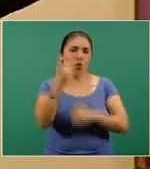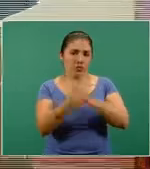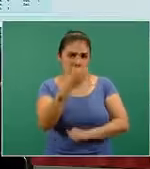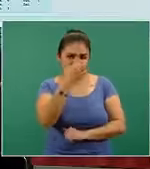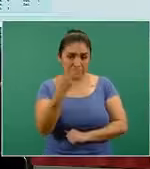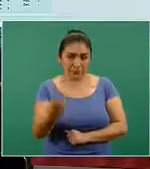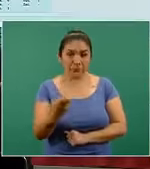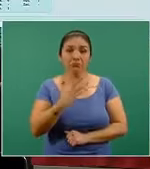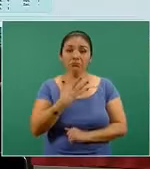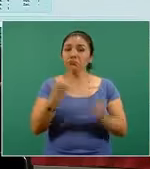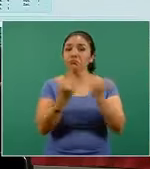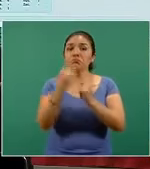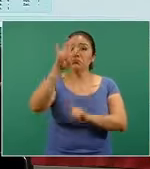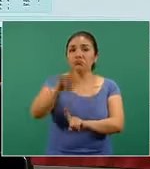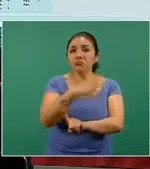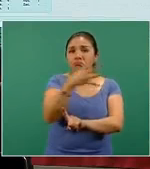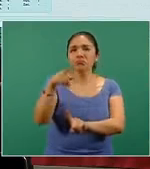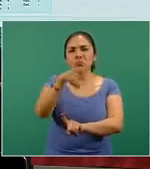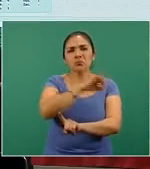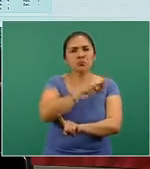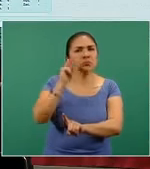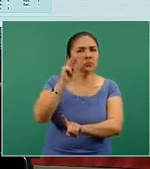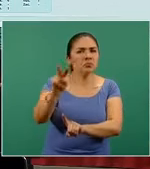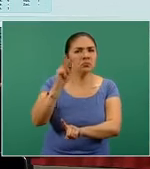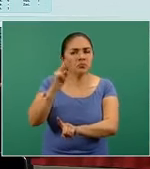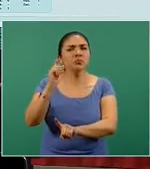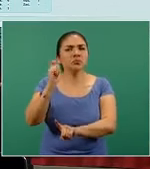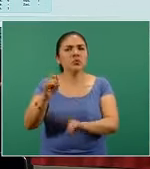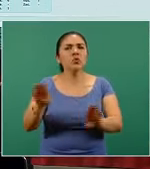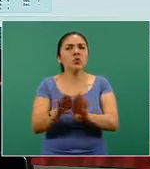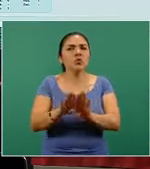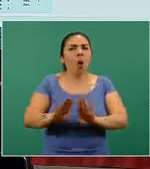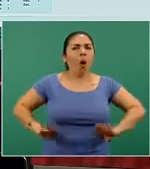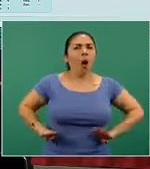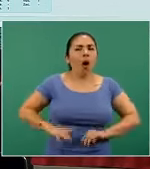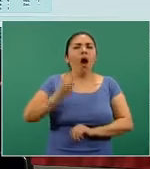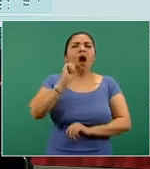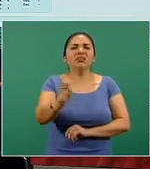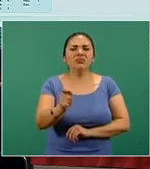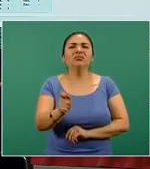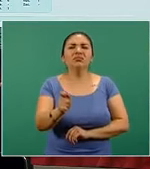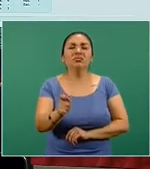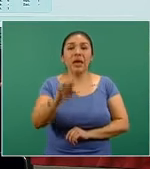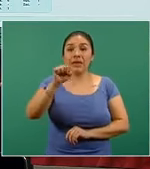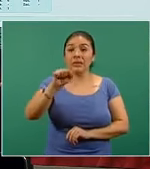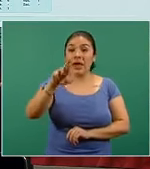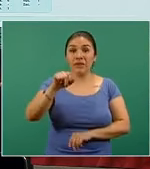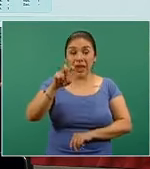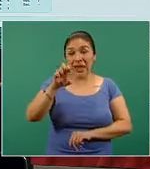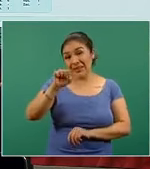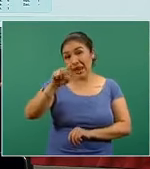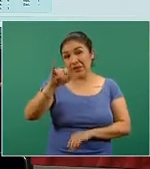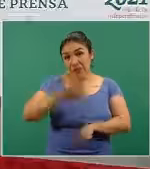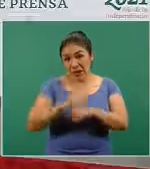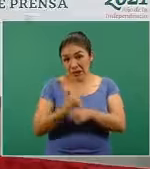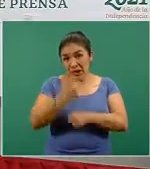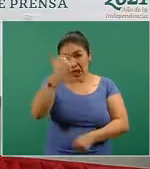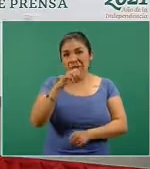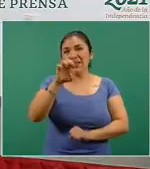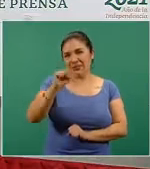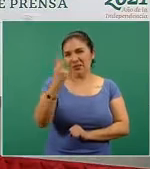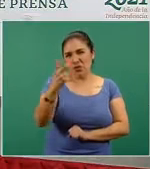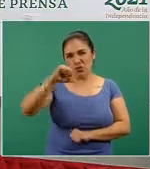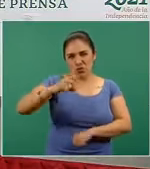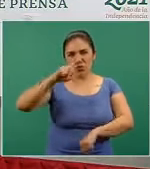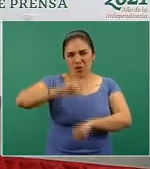también tenemos las tablas donde ustedes pueden encontrar la actualización de cómo los ESAVIS graves, que son 62 al día de